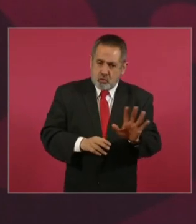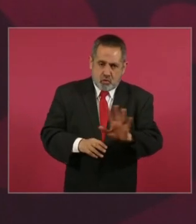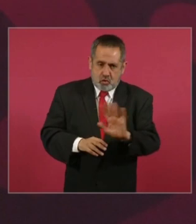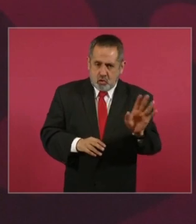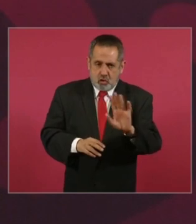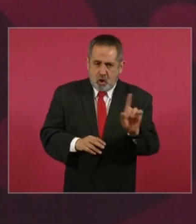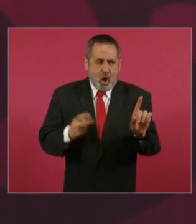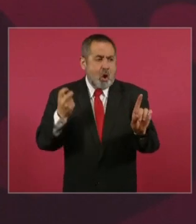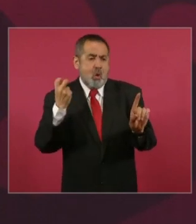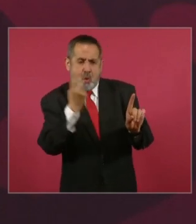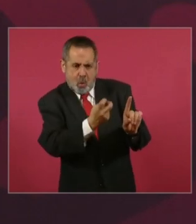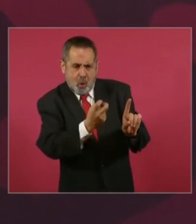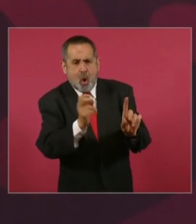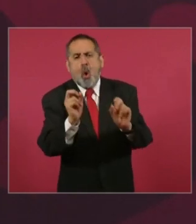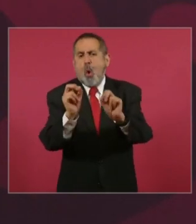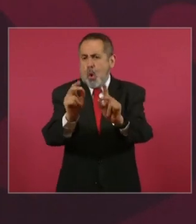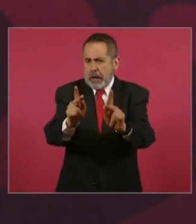no.